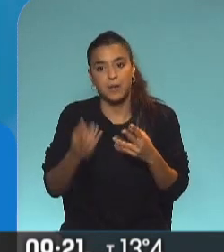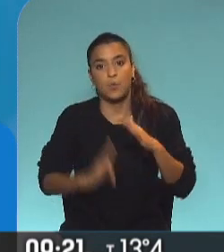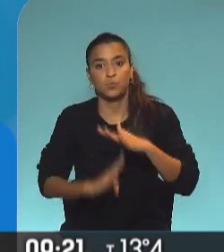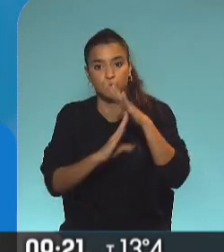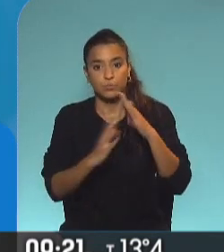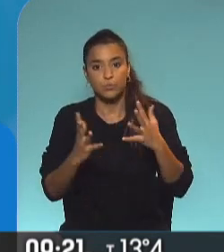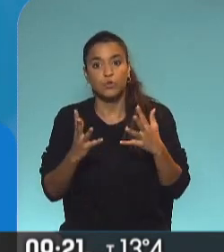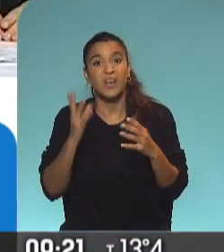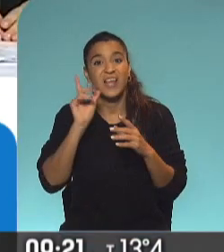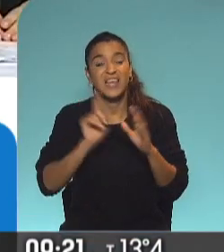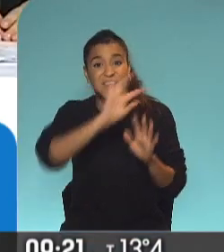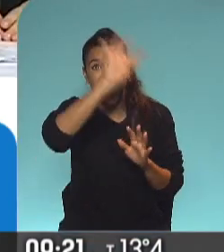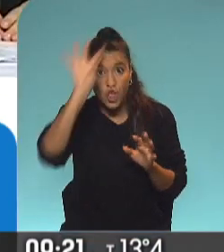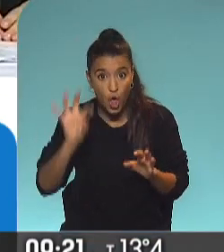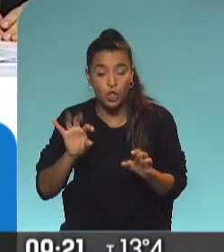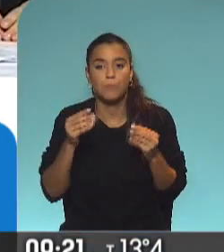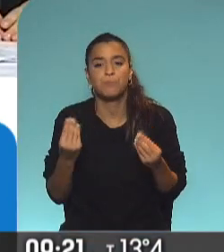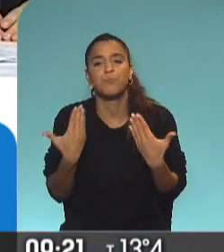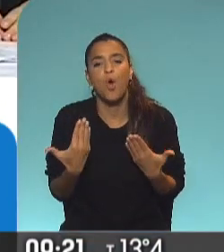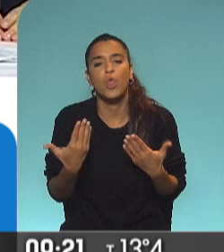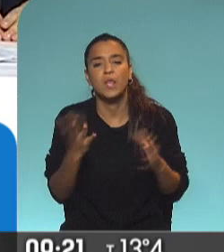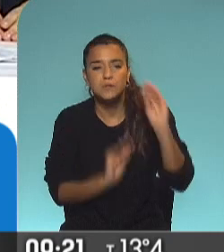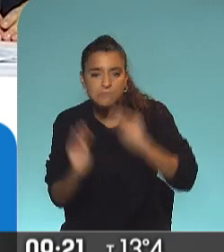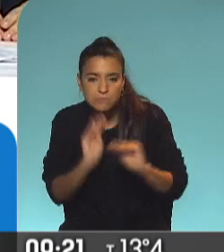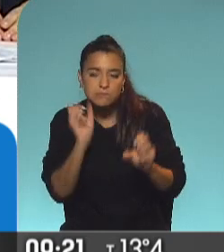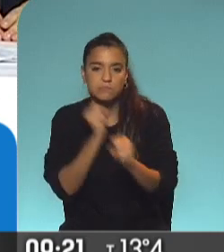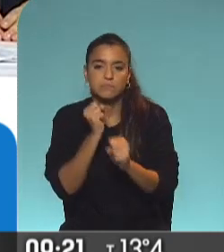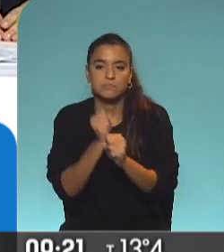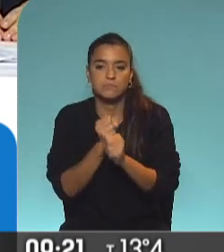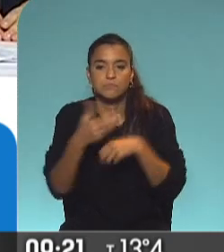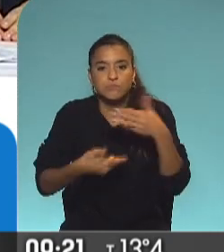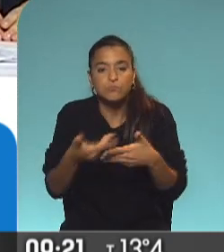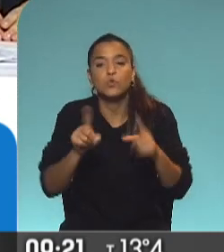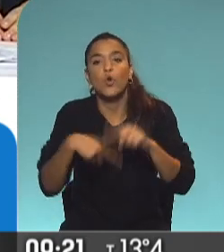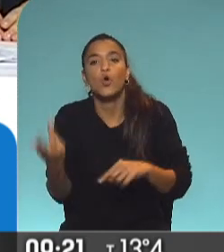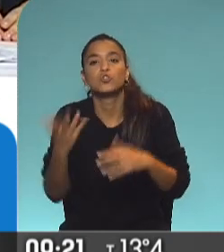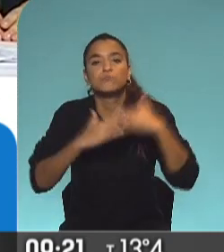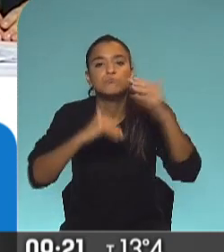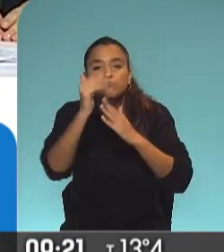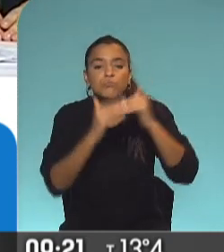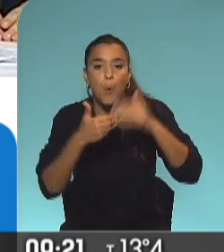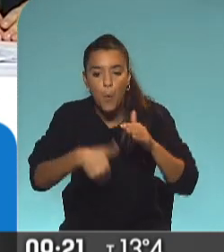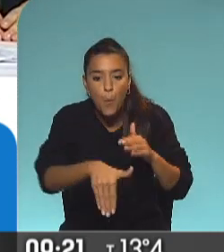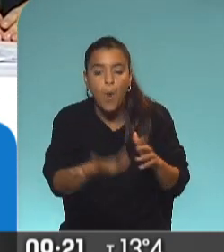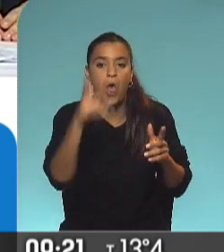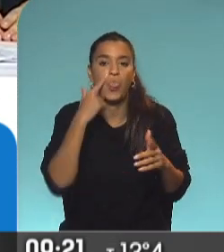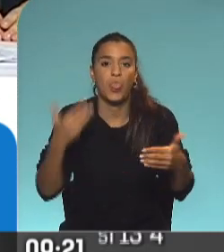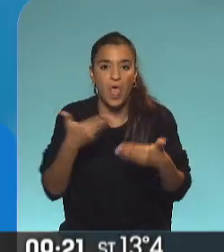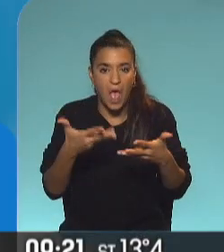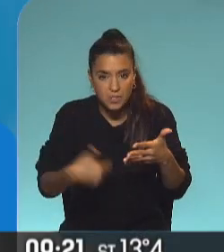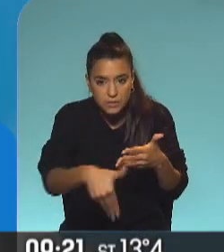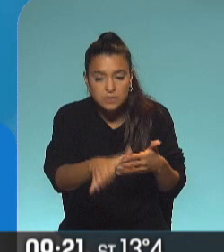del Ministerio del Interior, poder diseñar y trabajar en el abordaje de otra infraestructura que en los próximos días